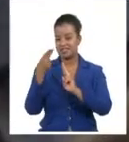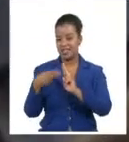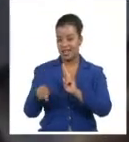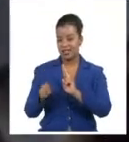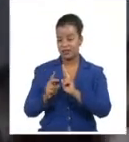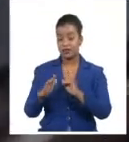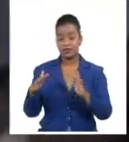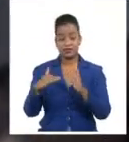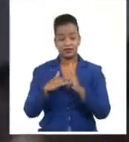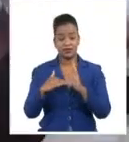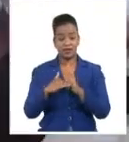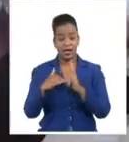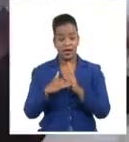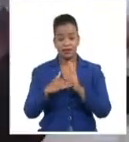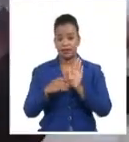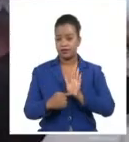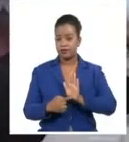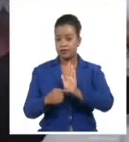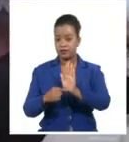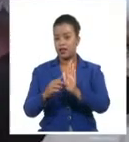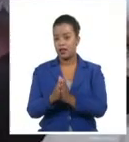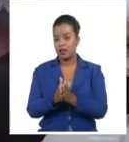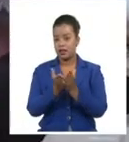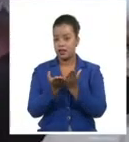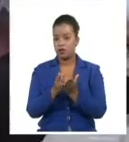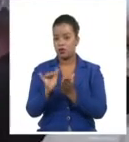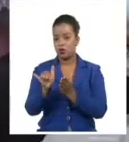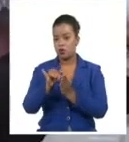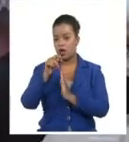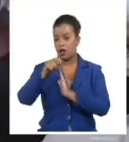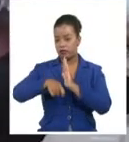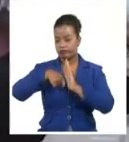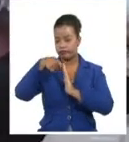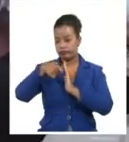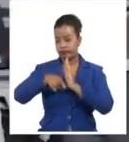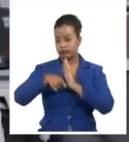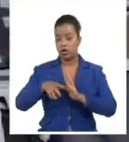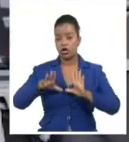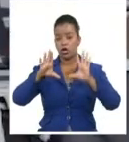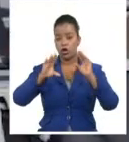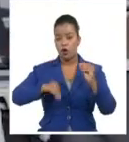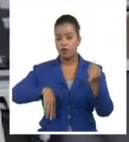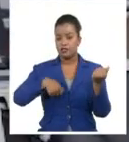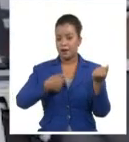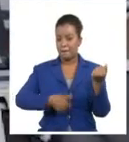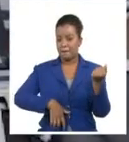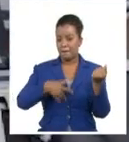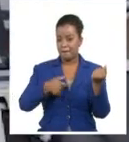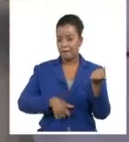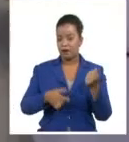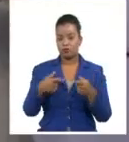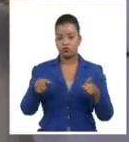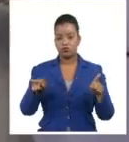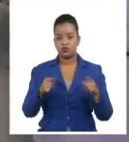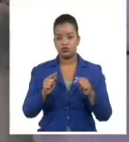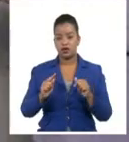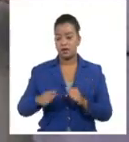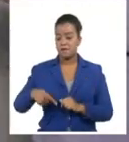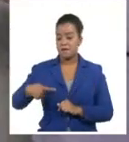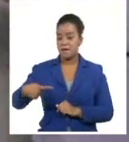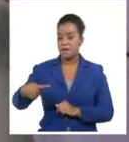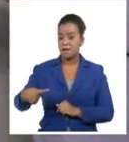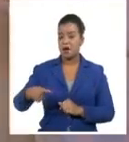la tarde tendremos presentaciones de libros también, de documentales, Noche de Trova. Estaremos dedicando cada jornada de esta